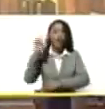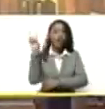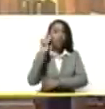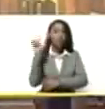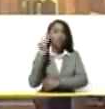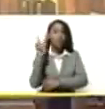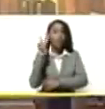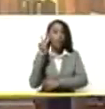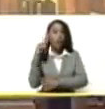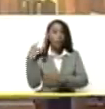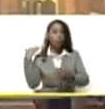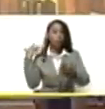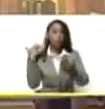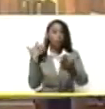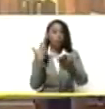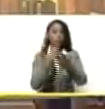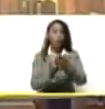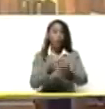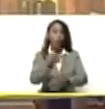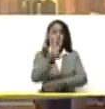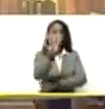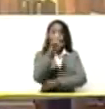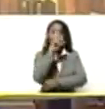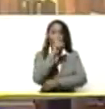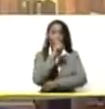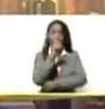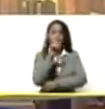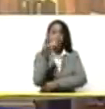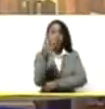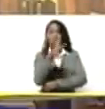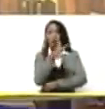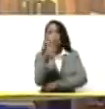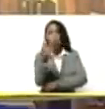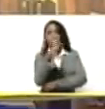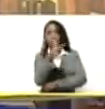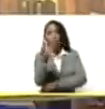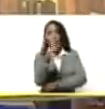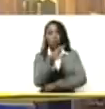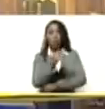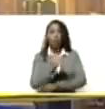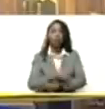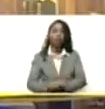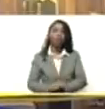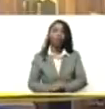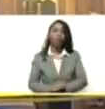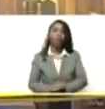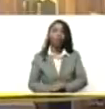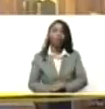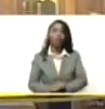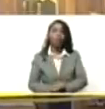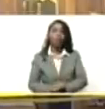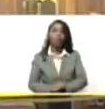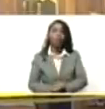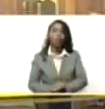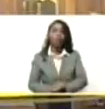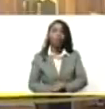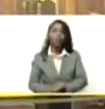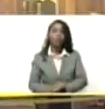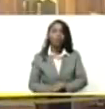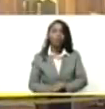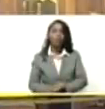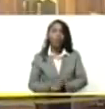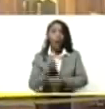quitar los datos el crecimiento del tercer trimestre todavía estaba la medición del cuarto trimestre déjeme decirle